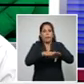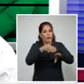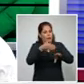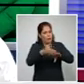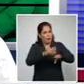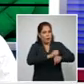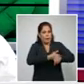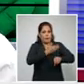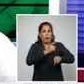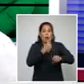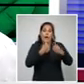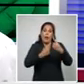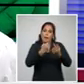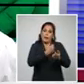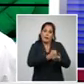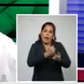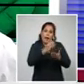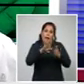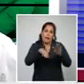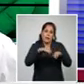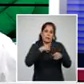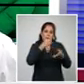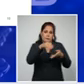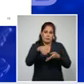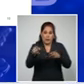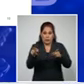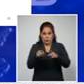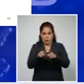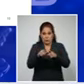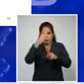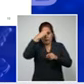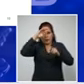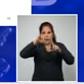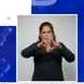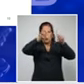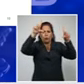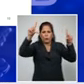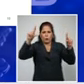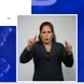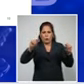En resumen, Cuba, ahí tienen el gráfico que siempre ponemos,